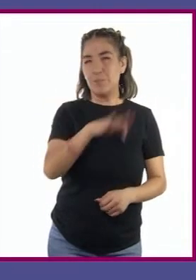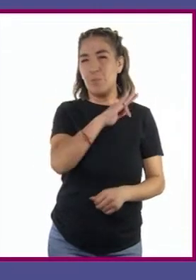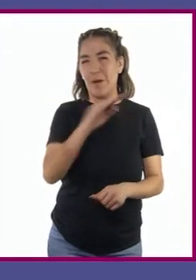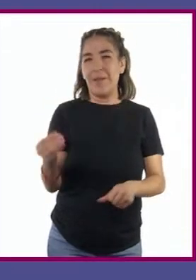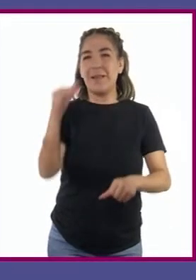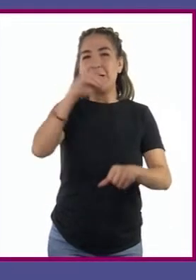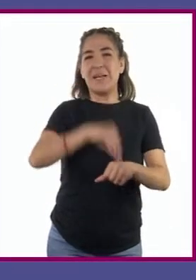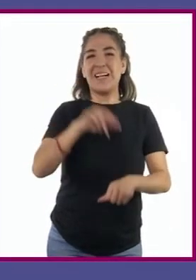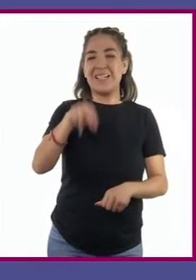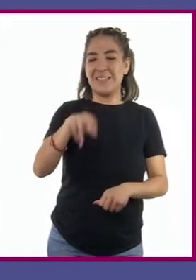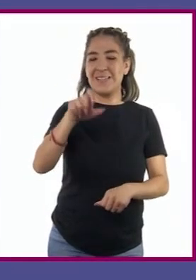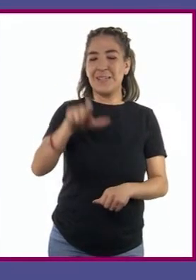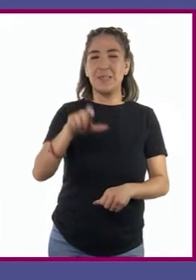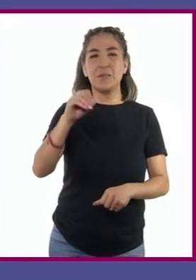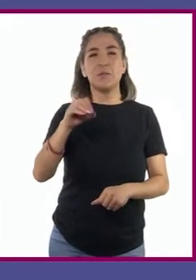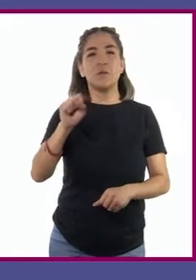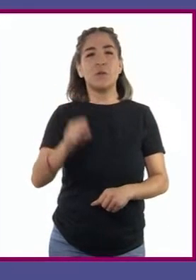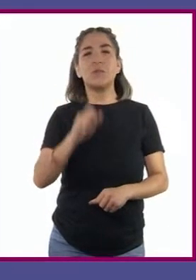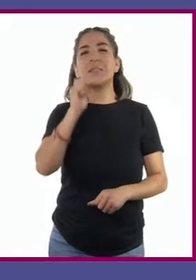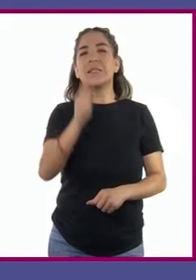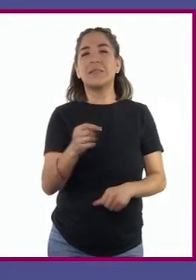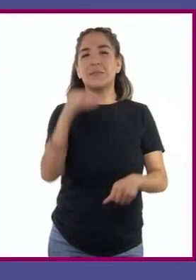un nexo para finalizar